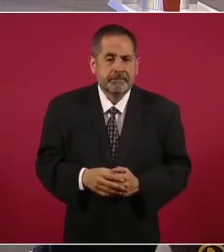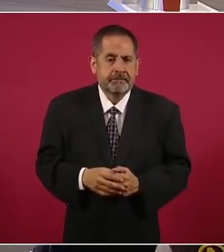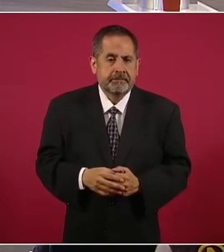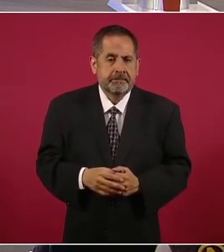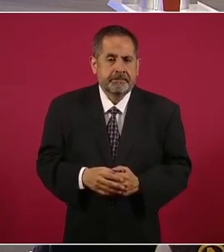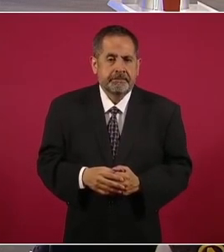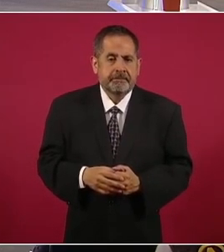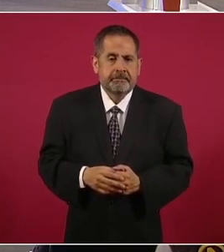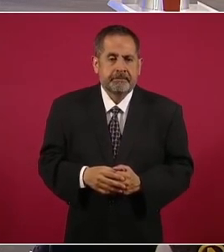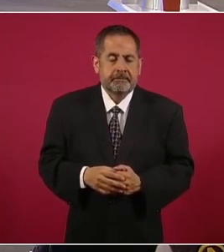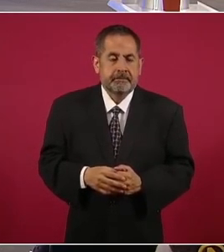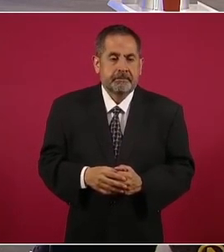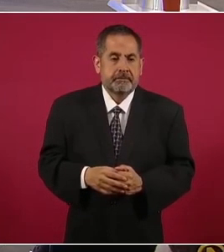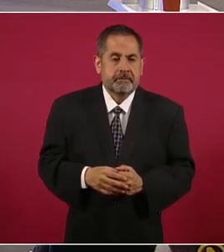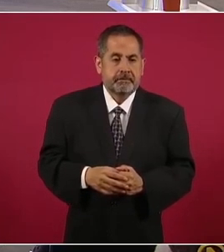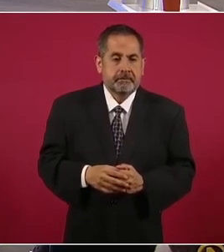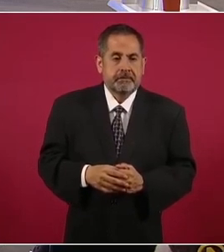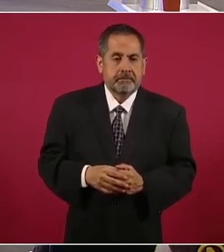si